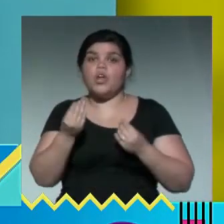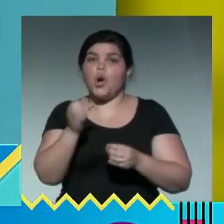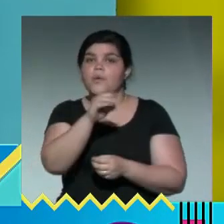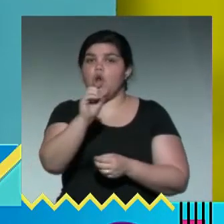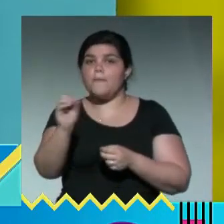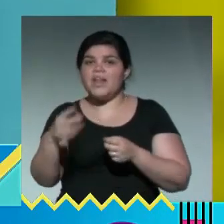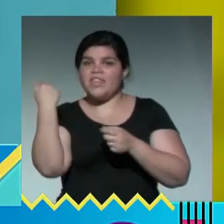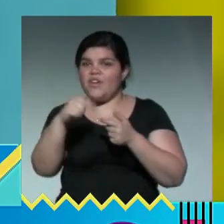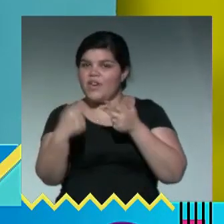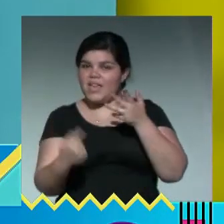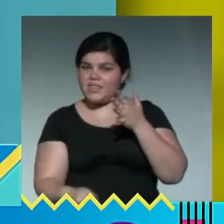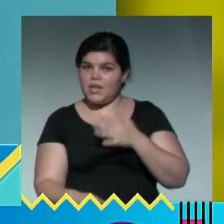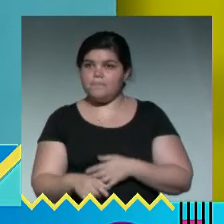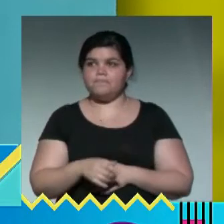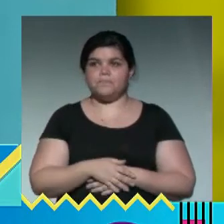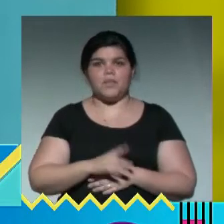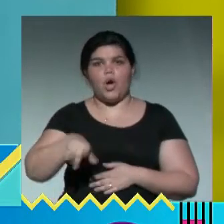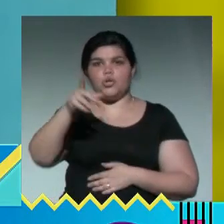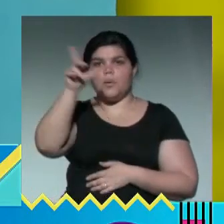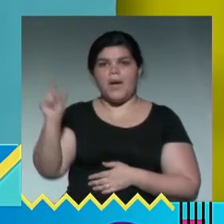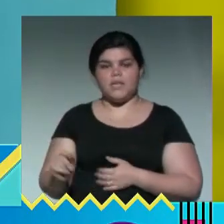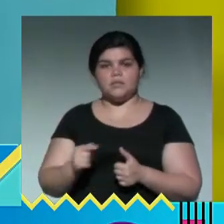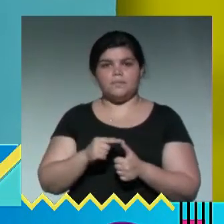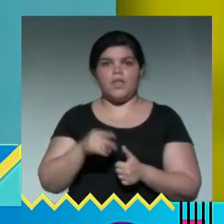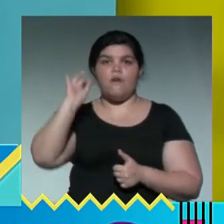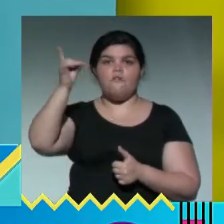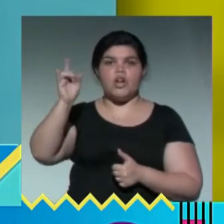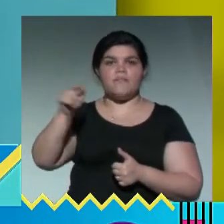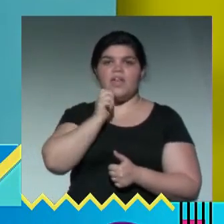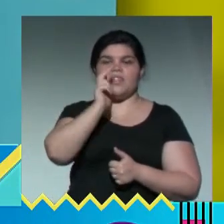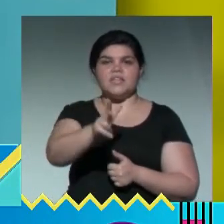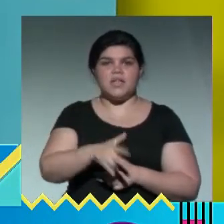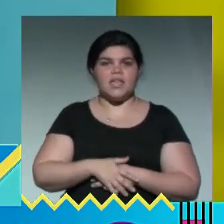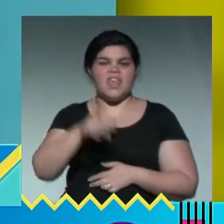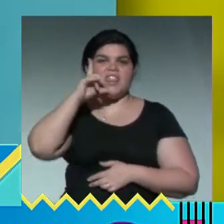¿Cómo se le dice a este 12 de octubre en otros países? Por ejemplo, en Bolivia se habla del Día de